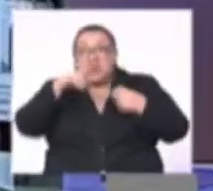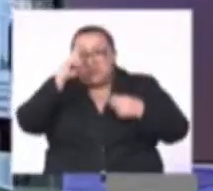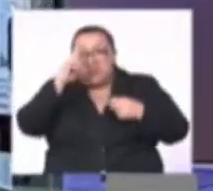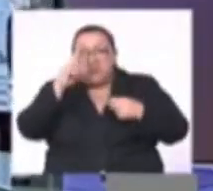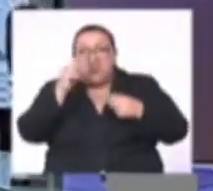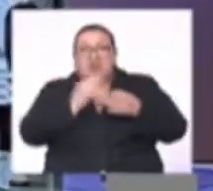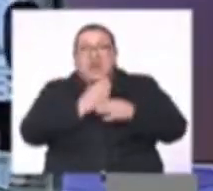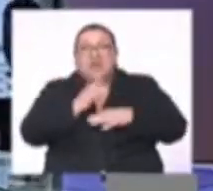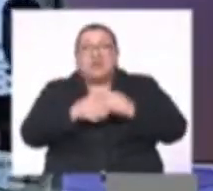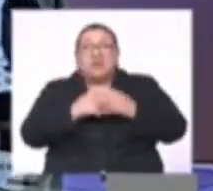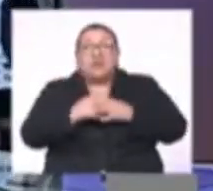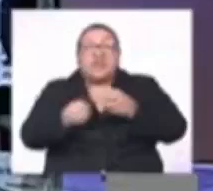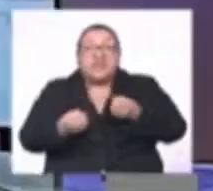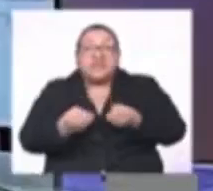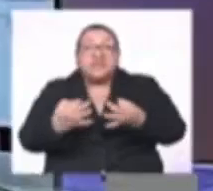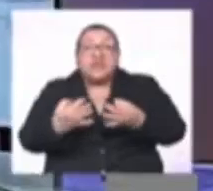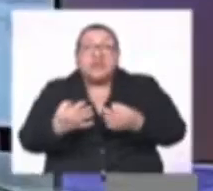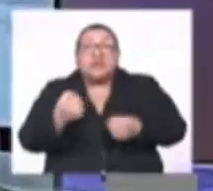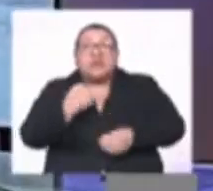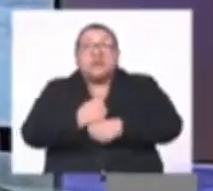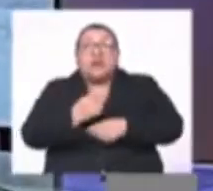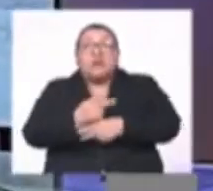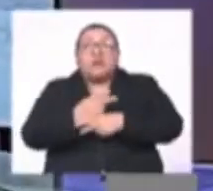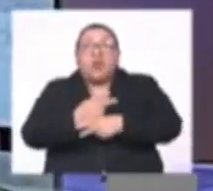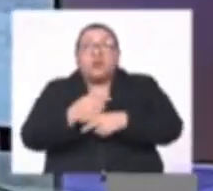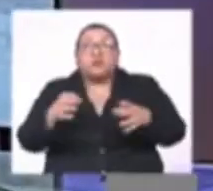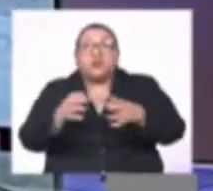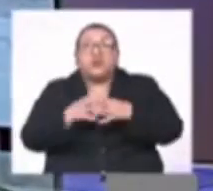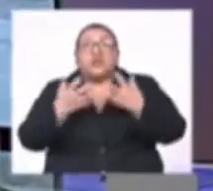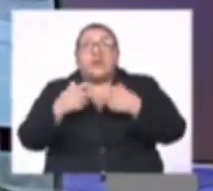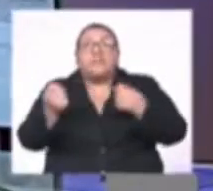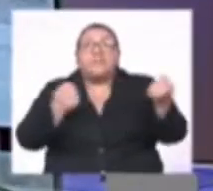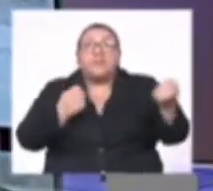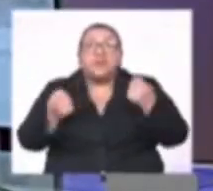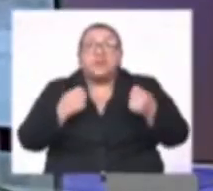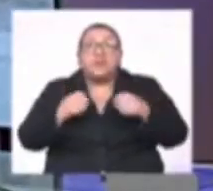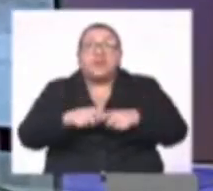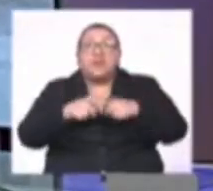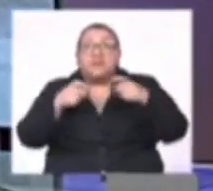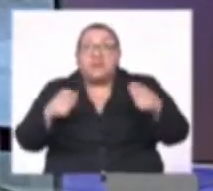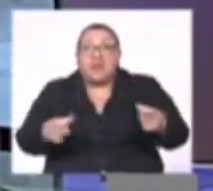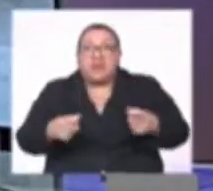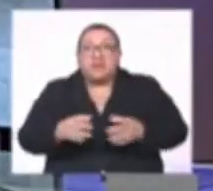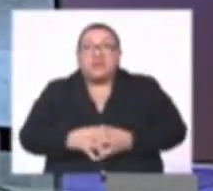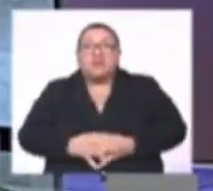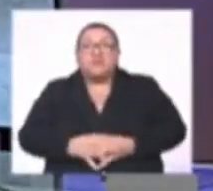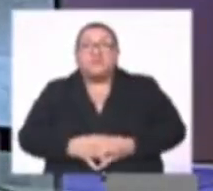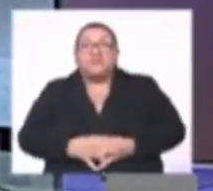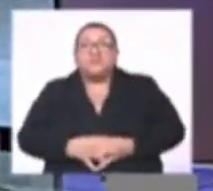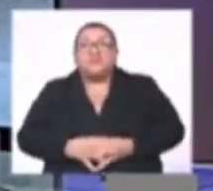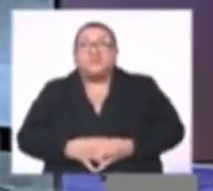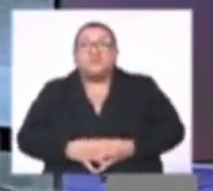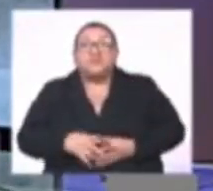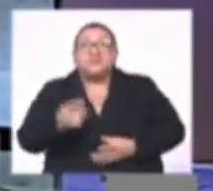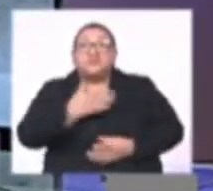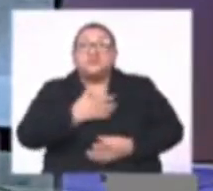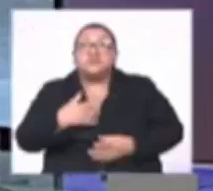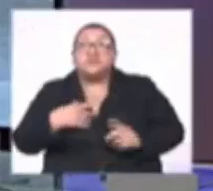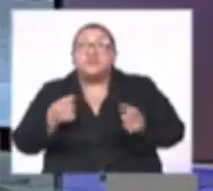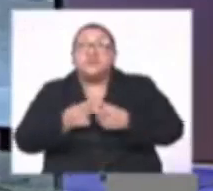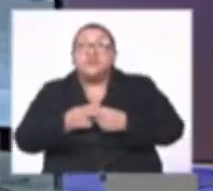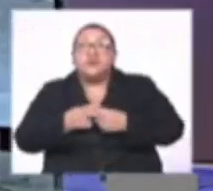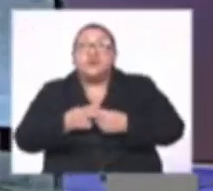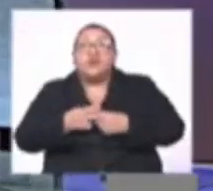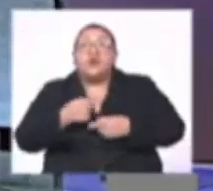a través de la siembra, la producción y la industrialización de la planta de yute. La titular de la Comisión Agraria, Cruz